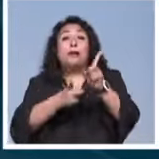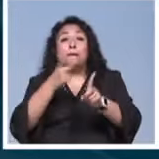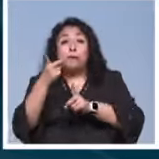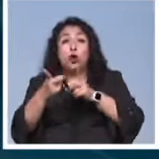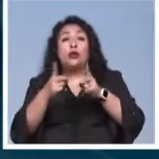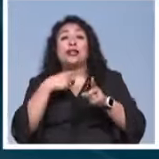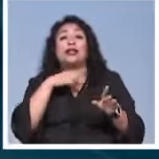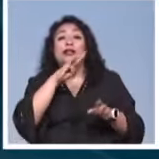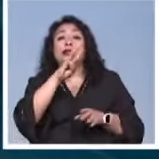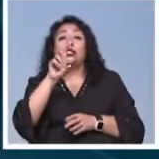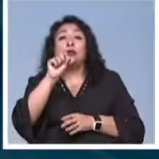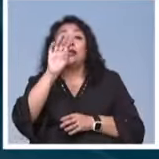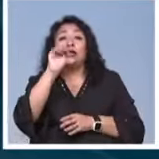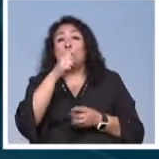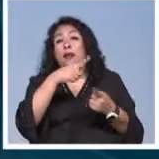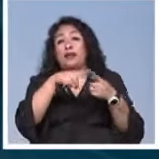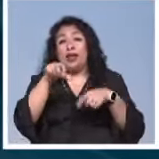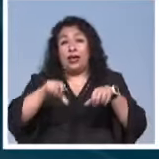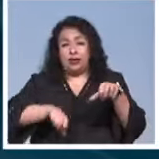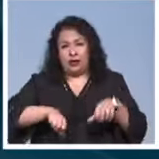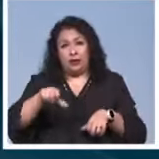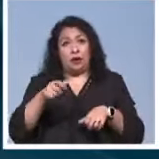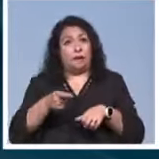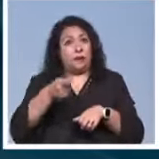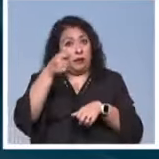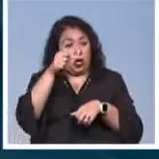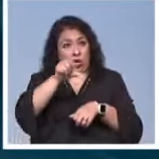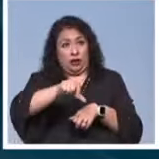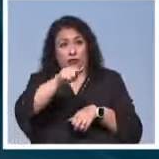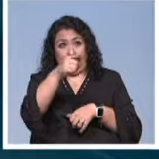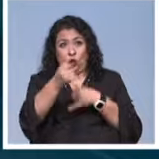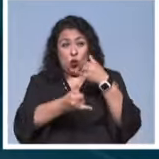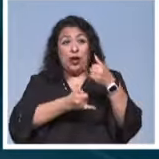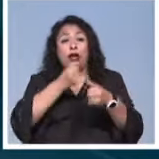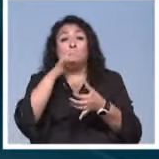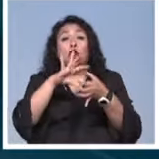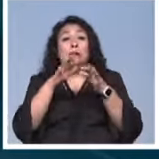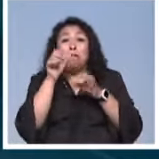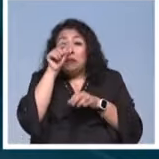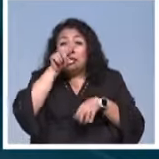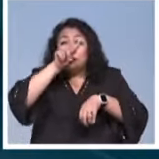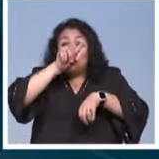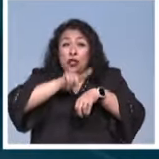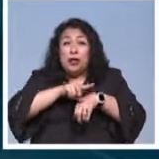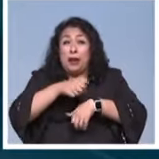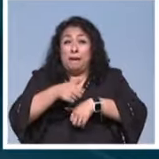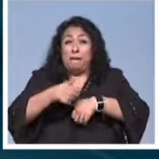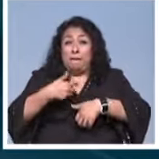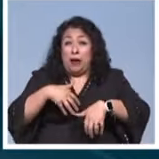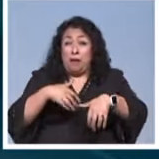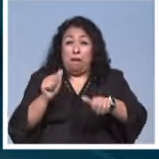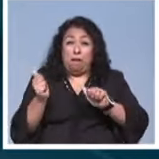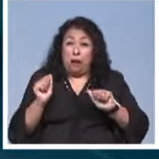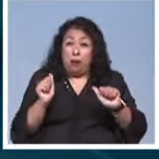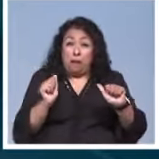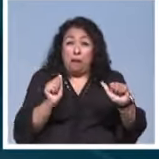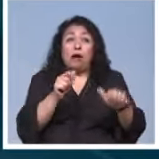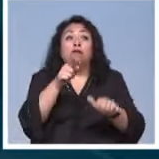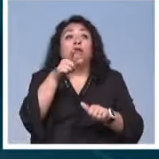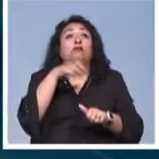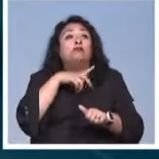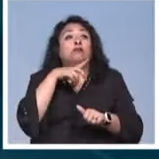abarcan 329 eventos. Otra primicia de estos Juegos Olímpicos es que el mismo día del maratón de los atletas de élite va